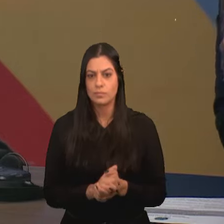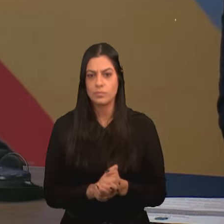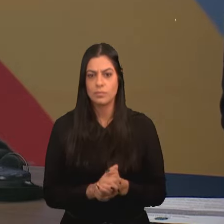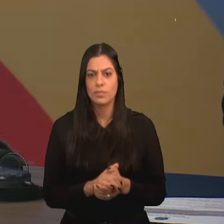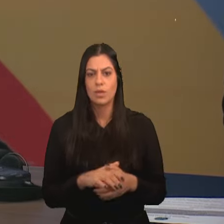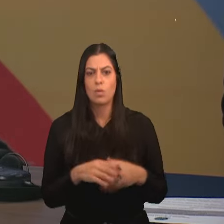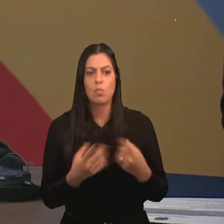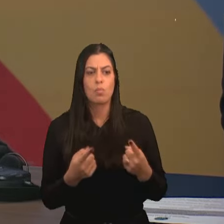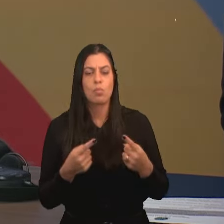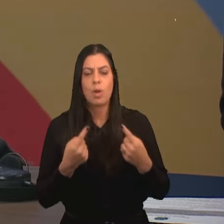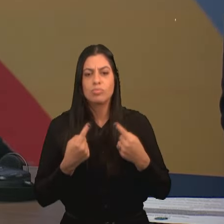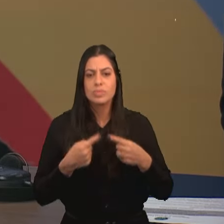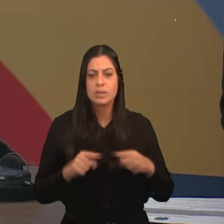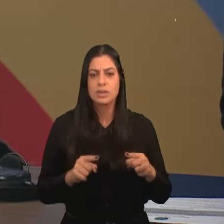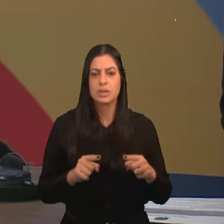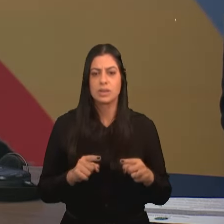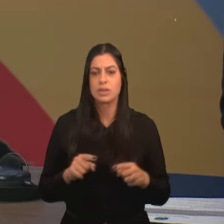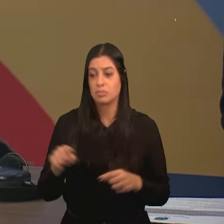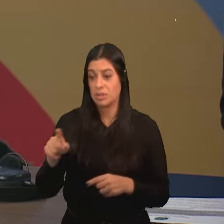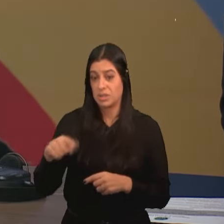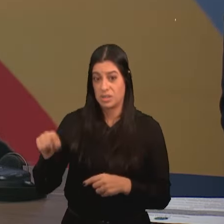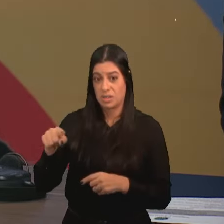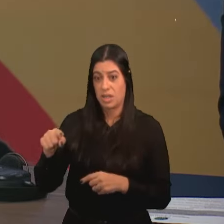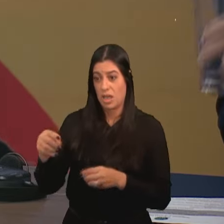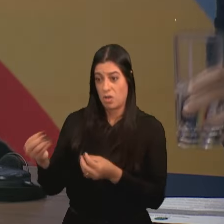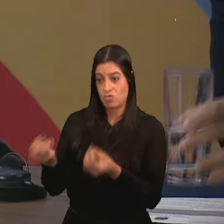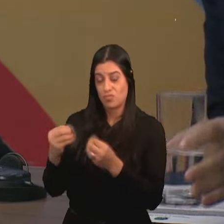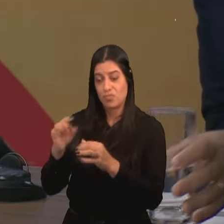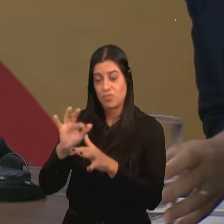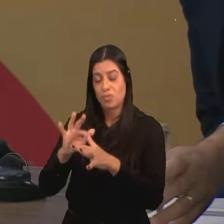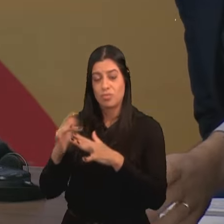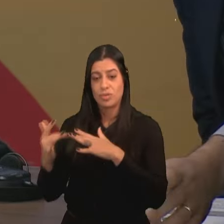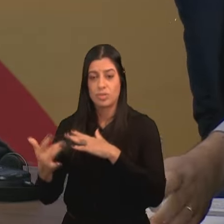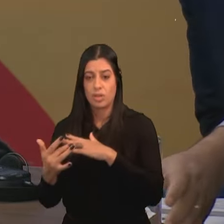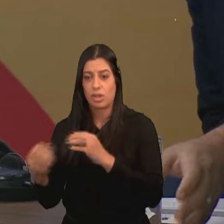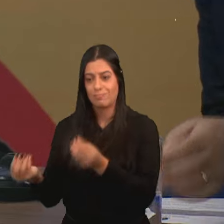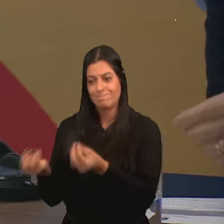¿de cuáles son los riesgos sistémicos que esos algoritmos muchas veces pueden